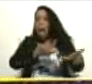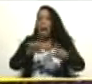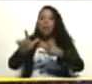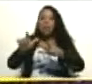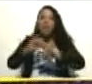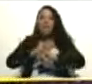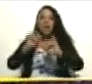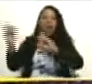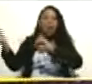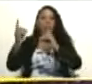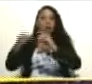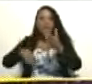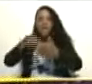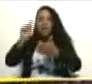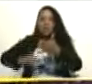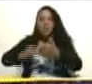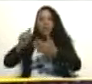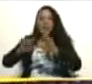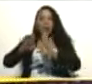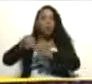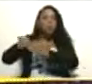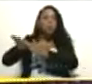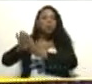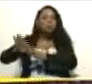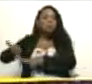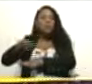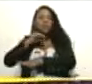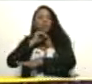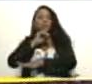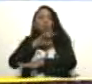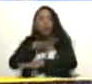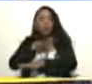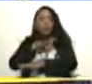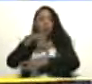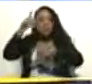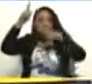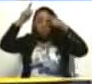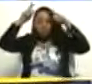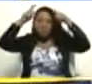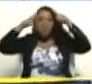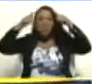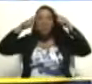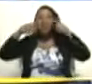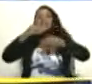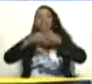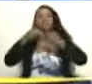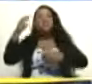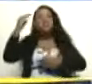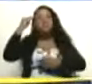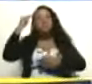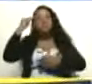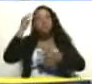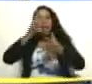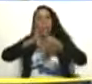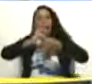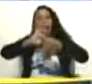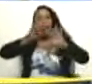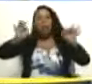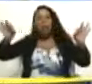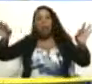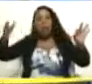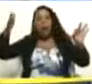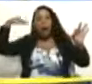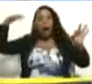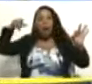debate de las firmas planas, aunque quedó para la historia. Y el comandante Chávez salió en una memorable cadena en